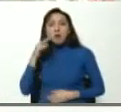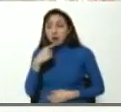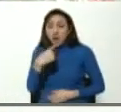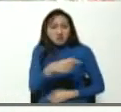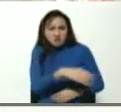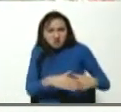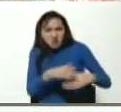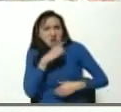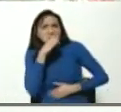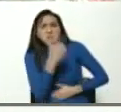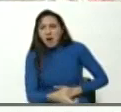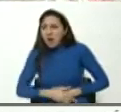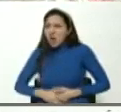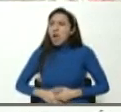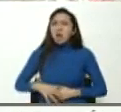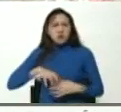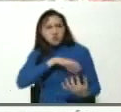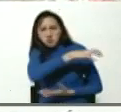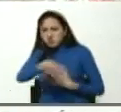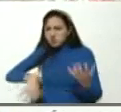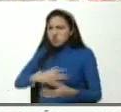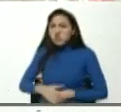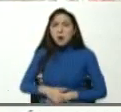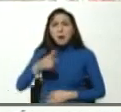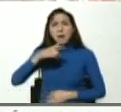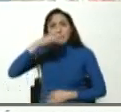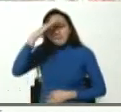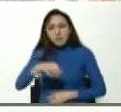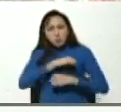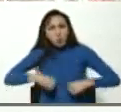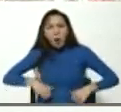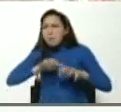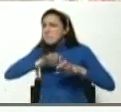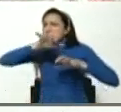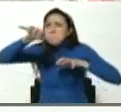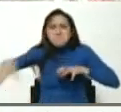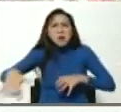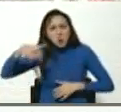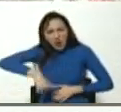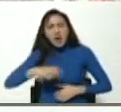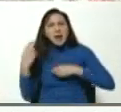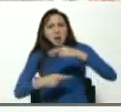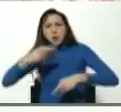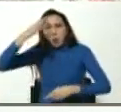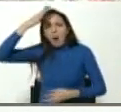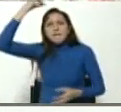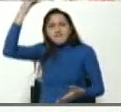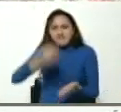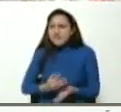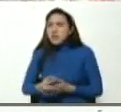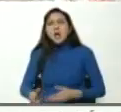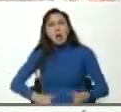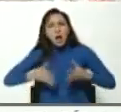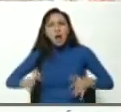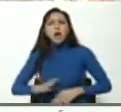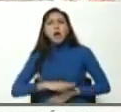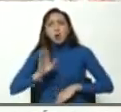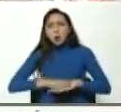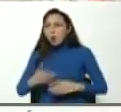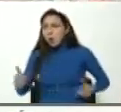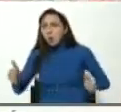inmensa y definitiva mayoría de oficiales y generales patriotas y leales y garcía carneiro